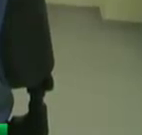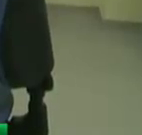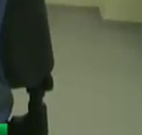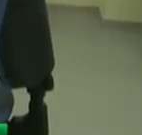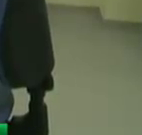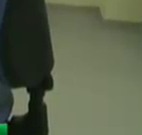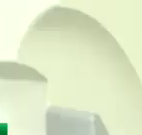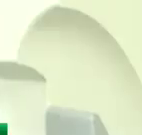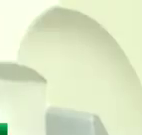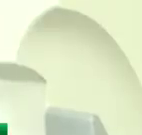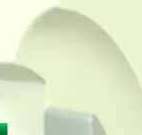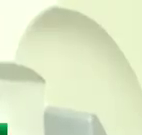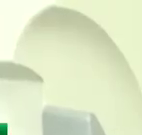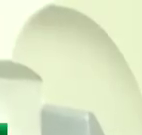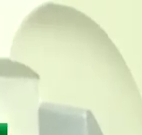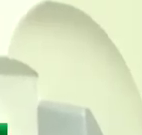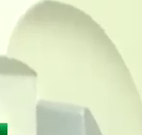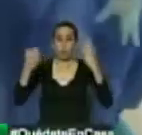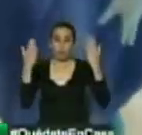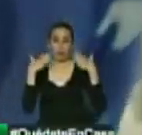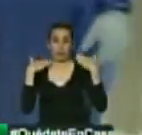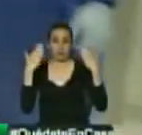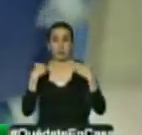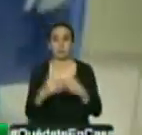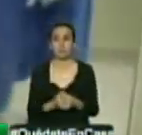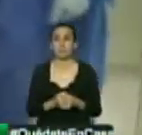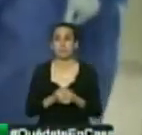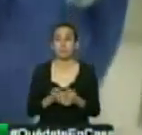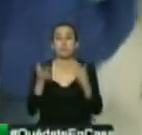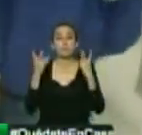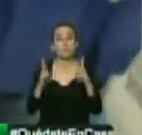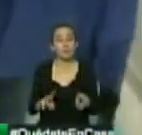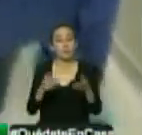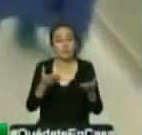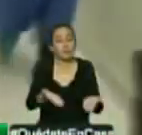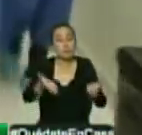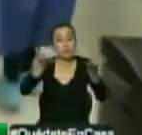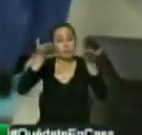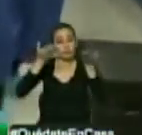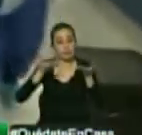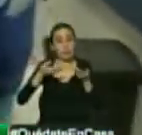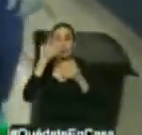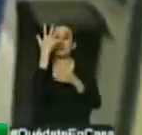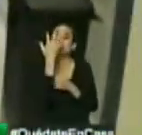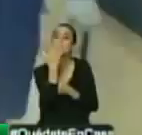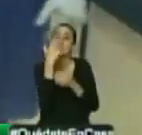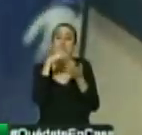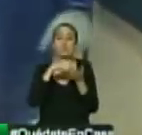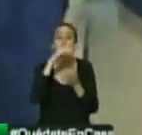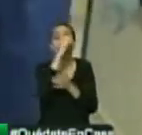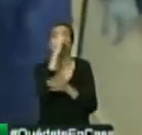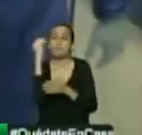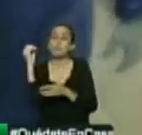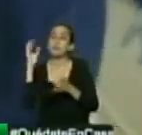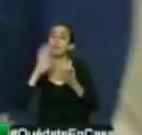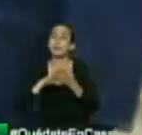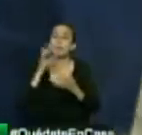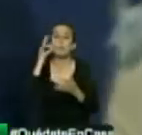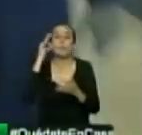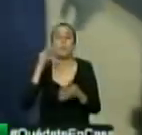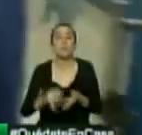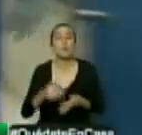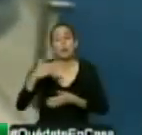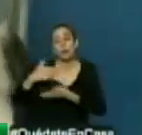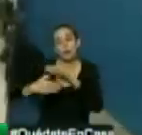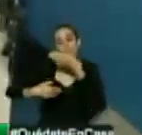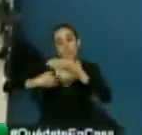refirió sobre las pruebas que han llegado al país. Hemos recibido con mucho beneplácito 15.000 pruebas de la OPS, que